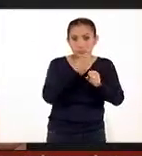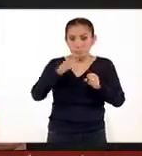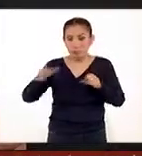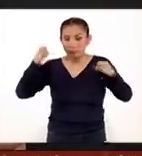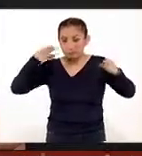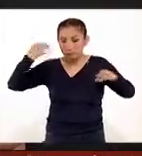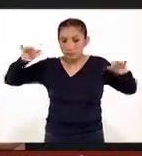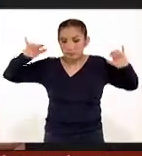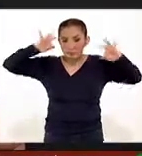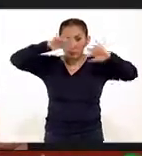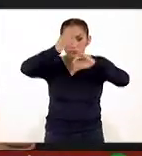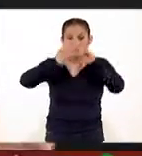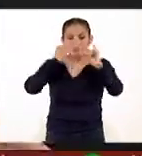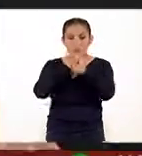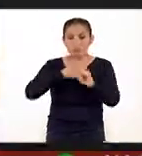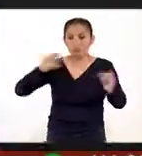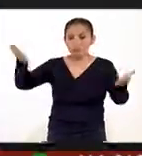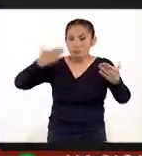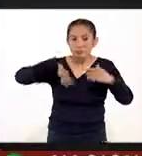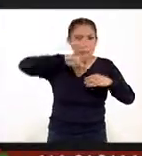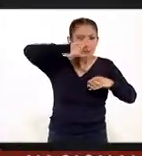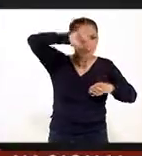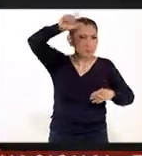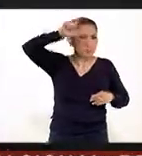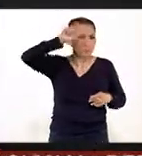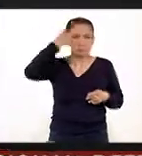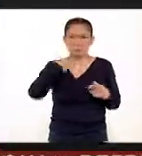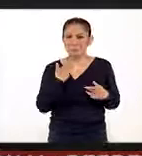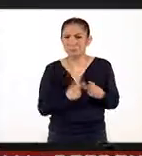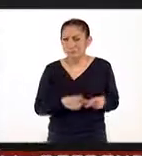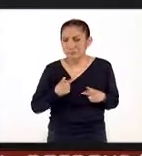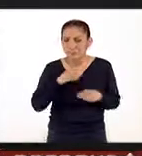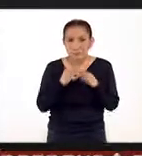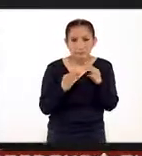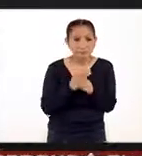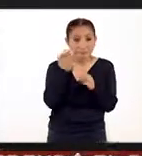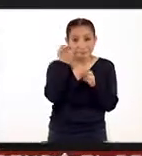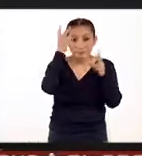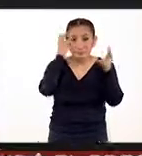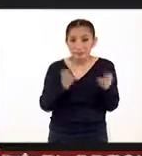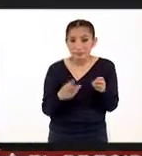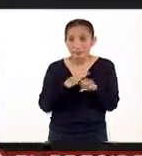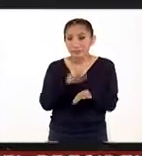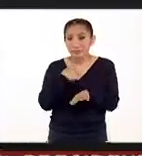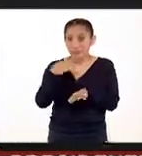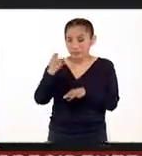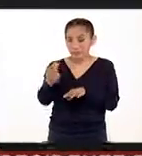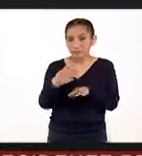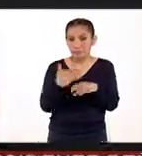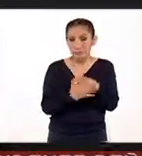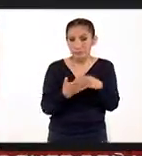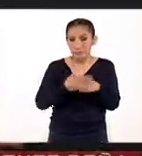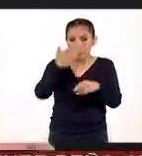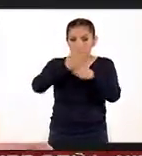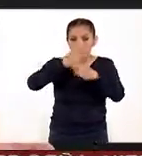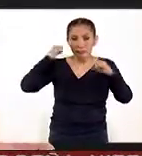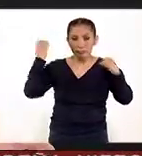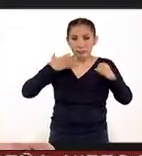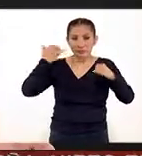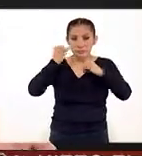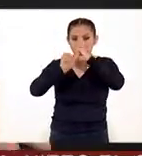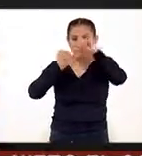una conferencia internacional donde traemos a los mejores expertos del mundo en este tema. Y en noviembre será nuestra 8ª